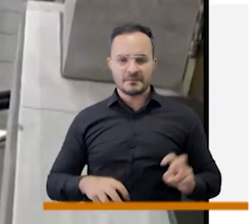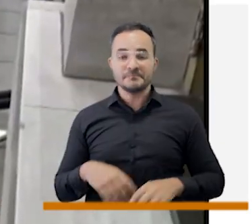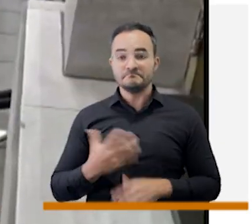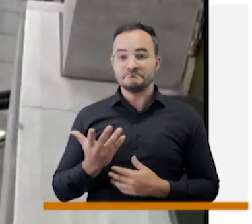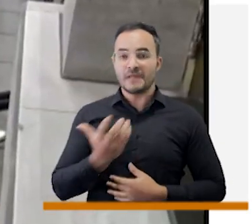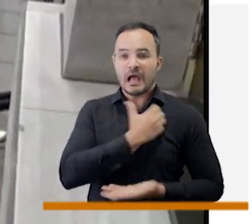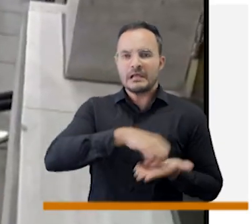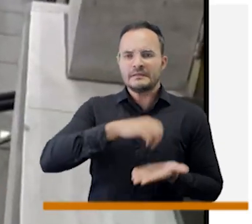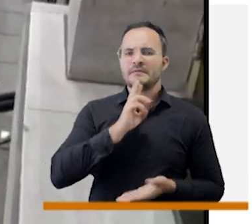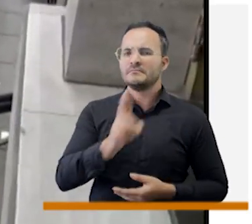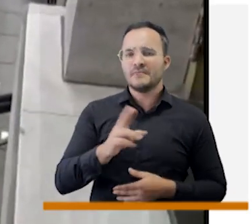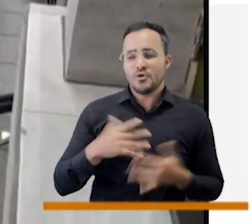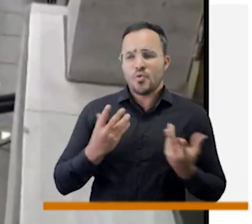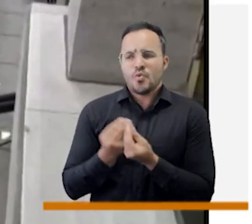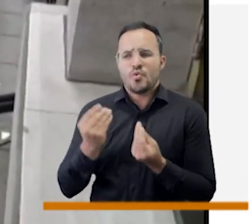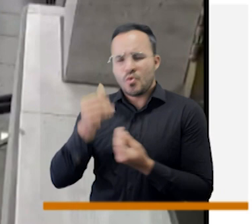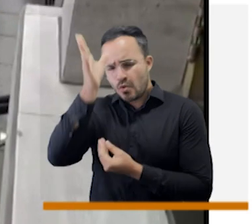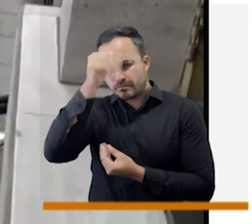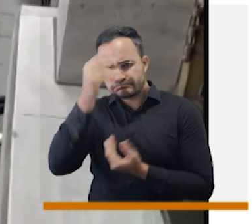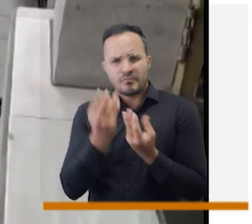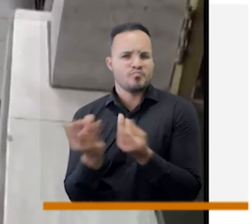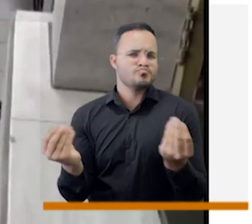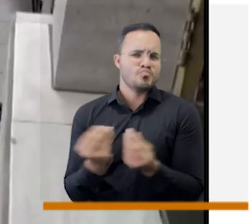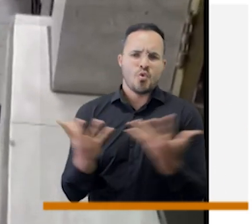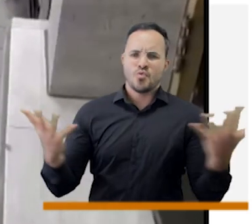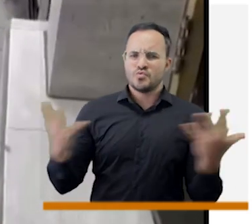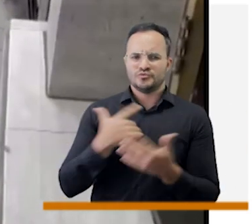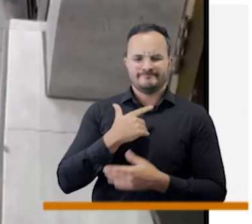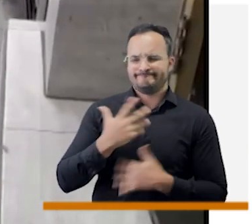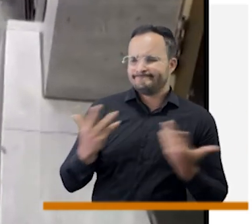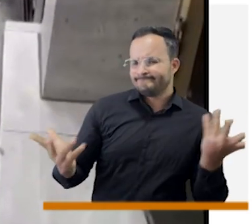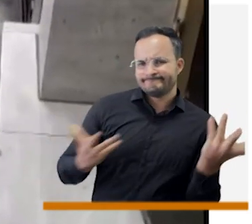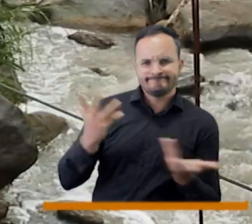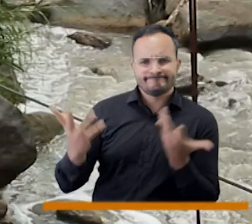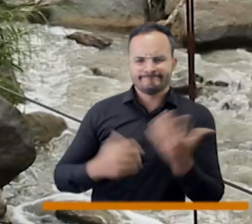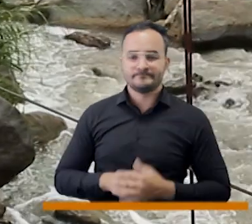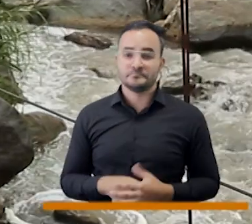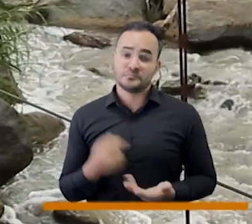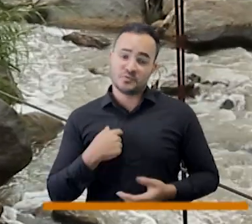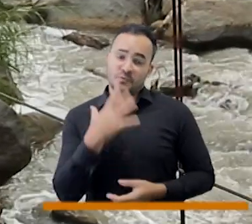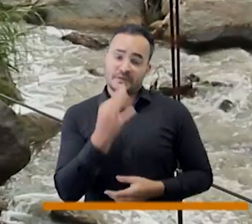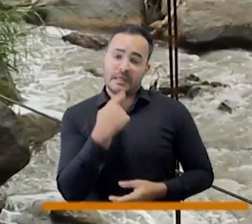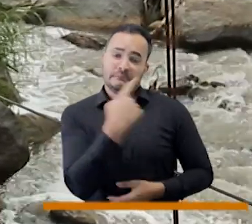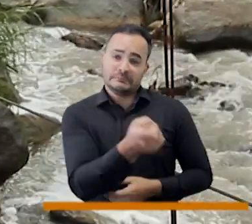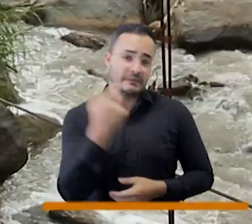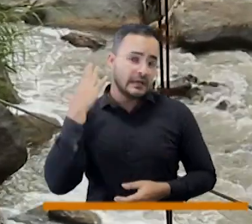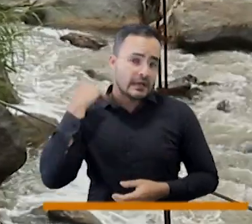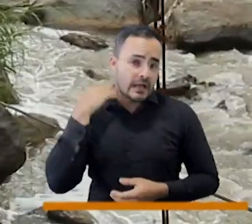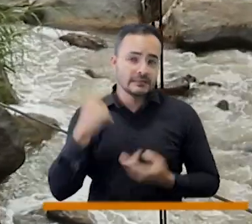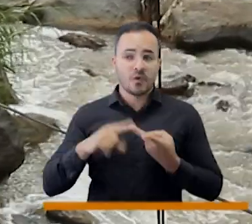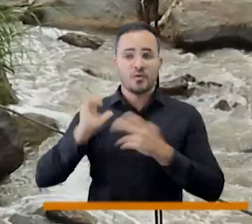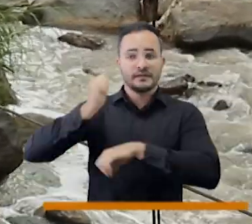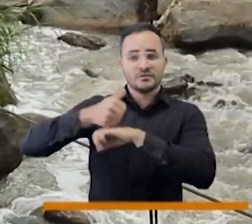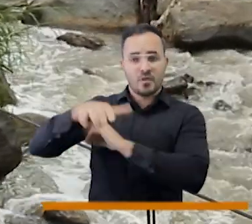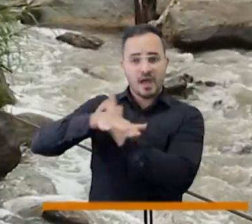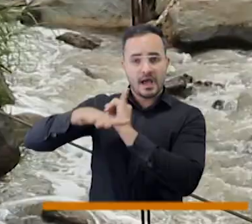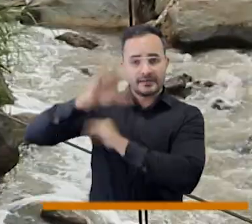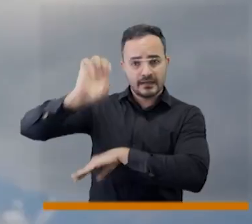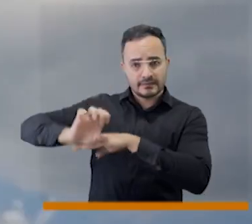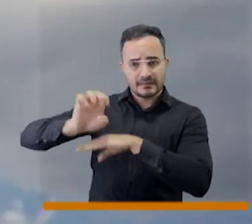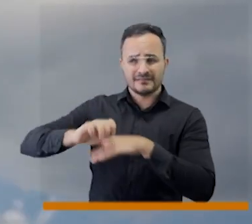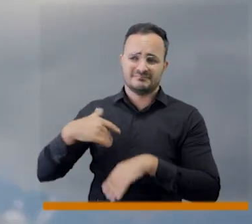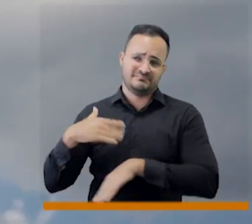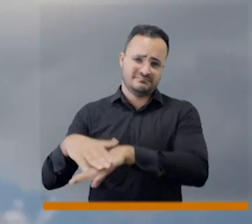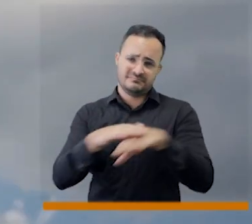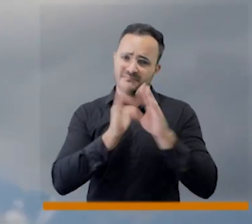responde la administración es que hay mucho vandalismo y que hay un complot político. Yo lo que le quiero decir al alcalde Daniel Quintero, al director del área metropolitana Juan David Palacio,